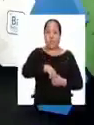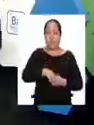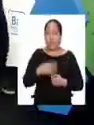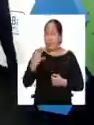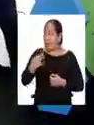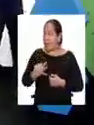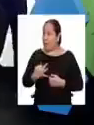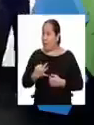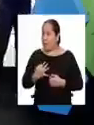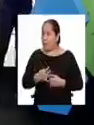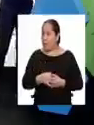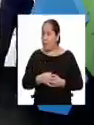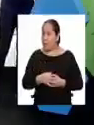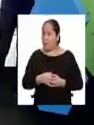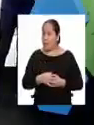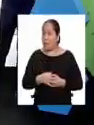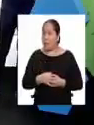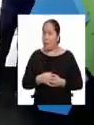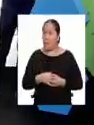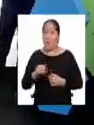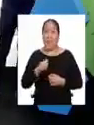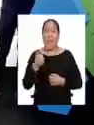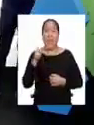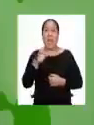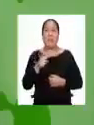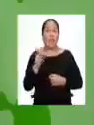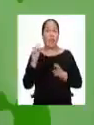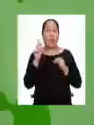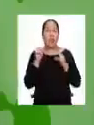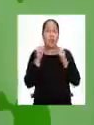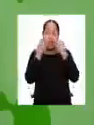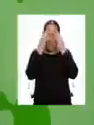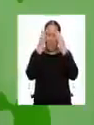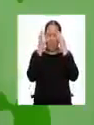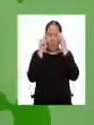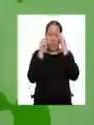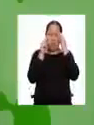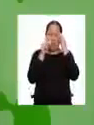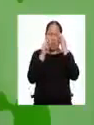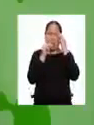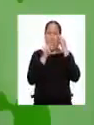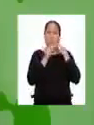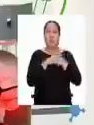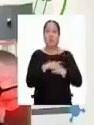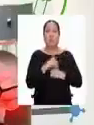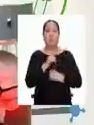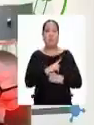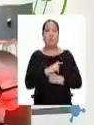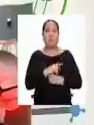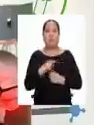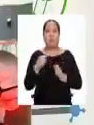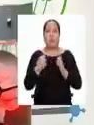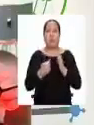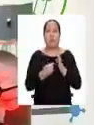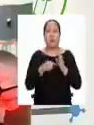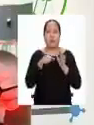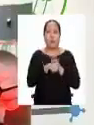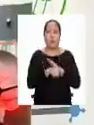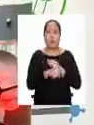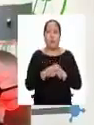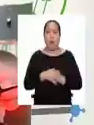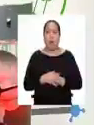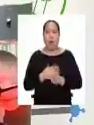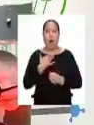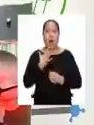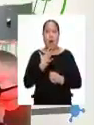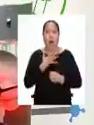seguro? ¿Y qué opinas de esta? No, los zombies no, de nuevo me van a matar. Tranquilo. No esta vez. Observa bien.